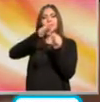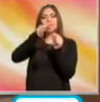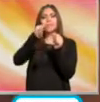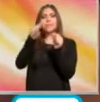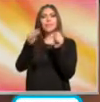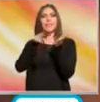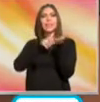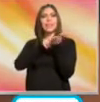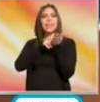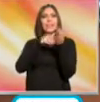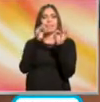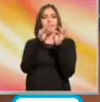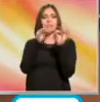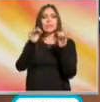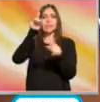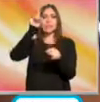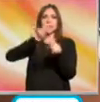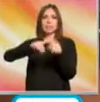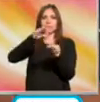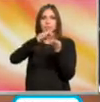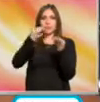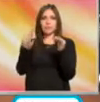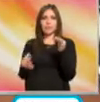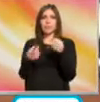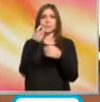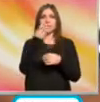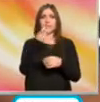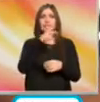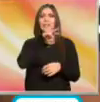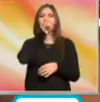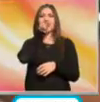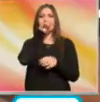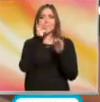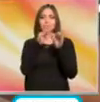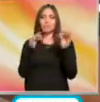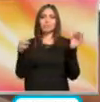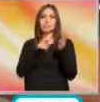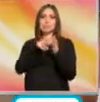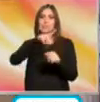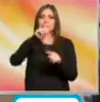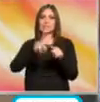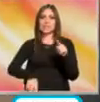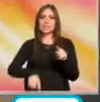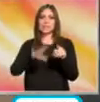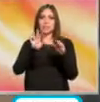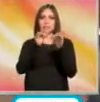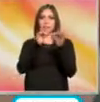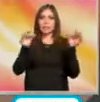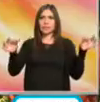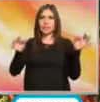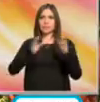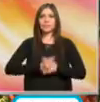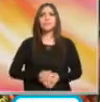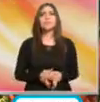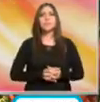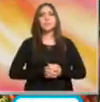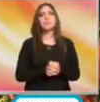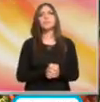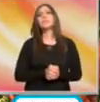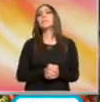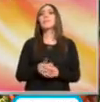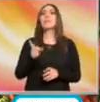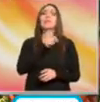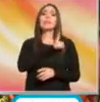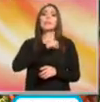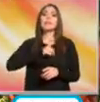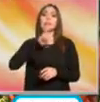¿no? Exactamente, de su lomito. Eso, muy bien. Esta venita negra es la que queremos quitar, ¿ok? Es como una tirita, ¿no? Nada más. Exactamente. Vámonos para afuera. Hay que